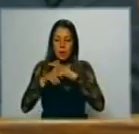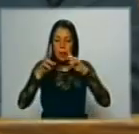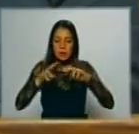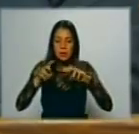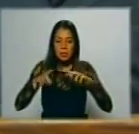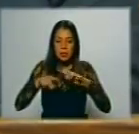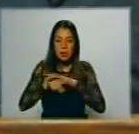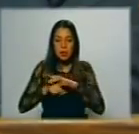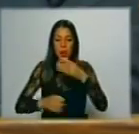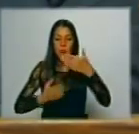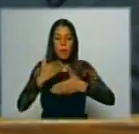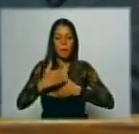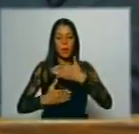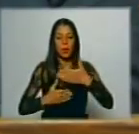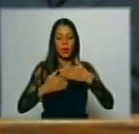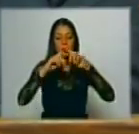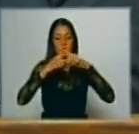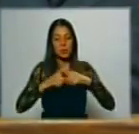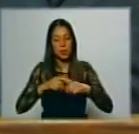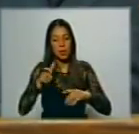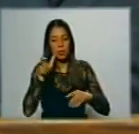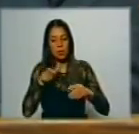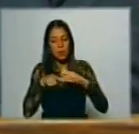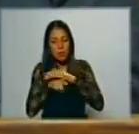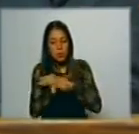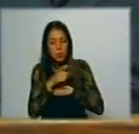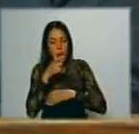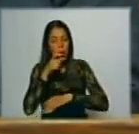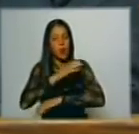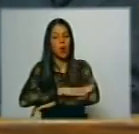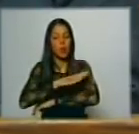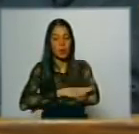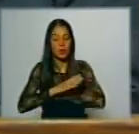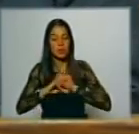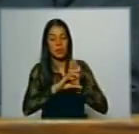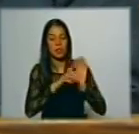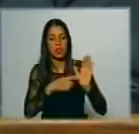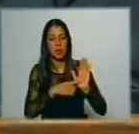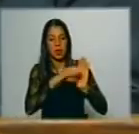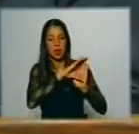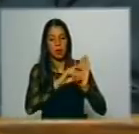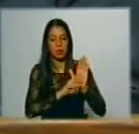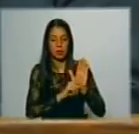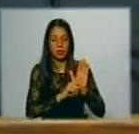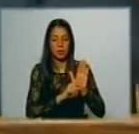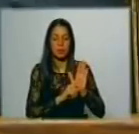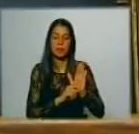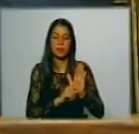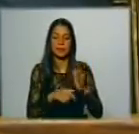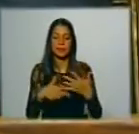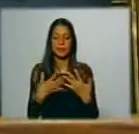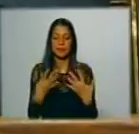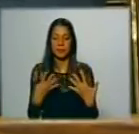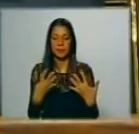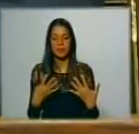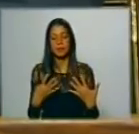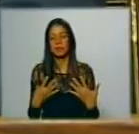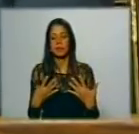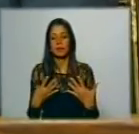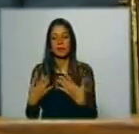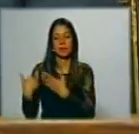trámite de los procedimientos de inspección y cumplimiento de esta ley constitucional. 9.